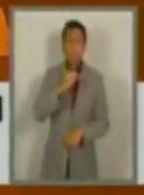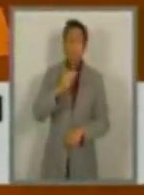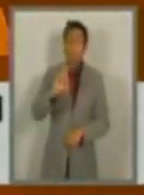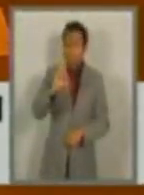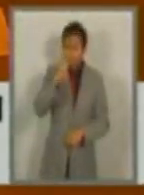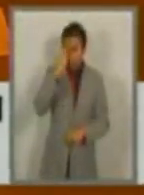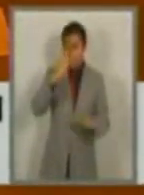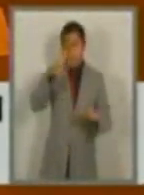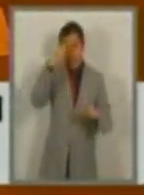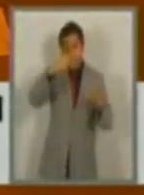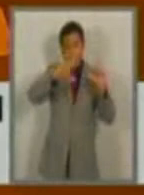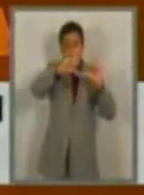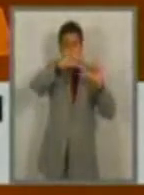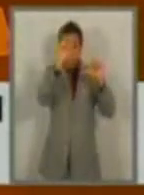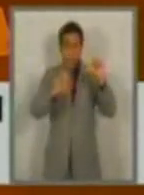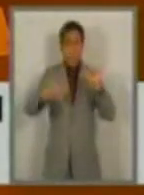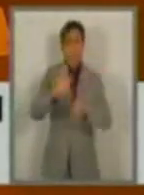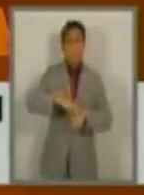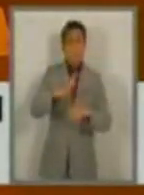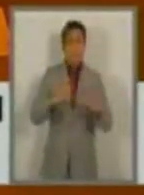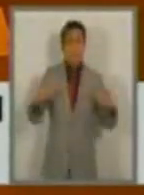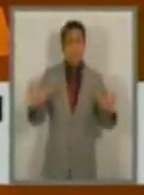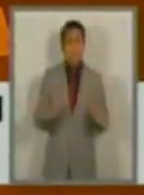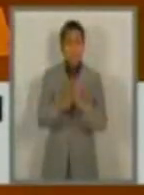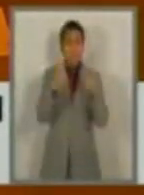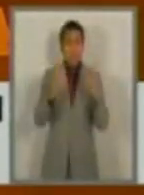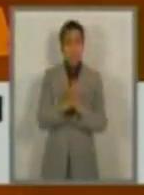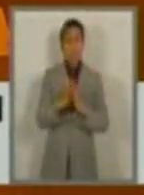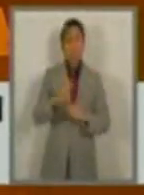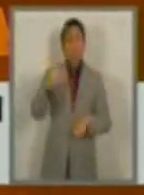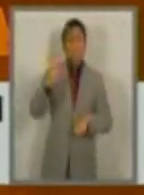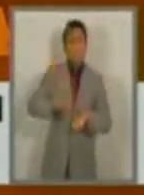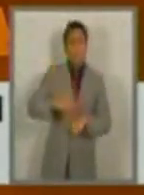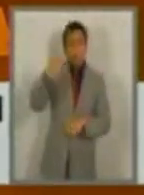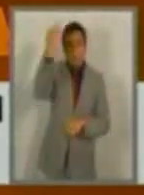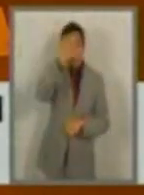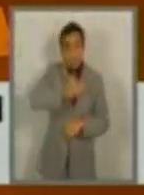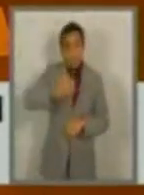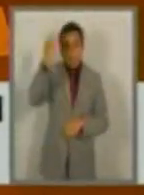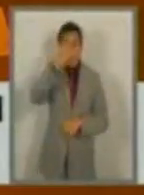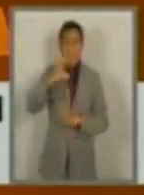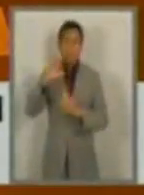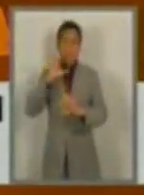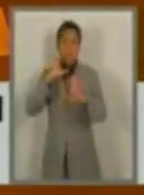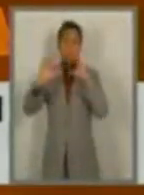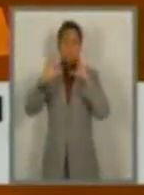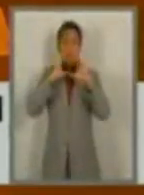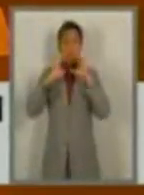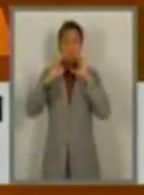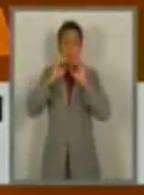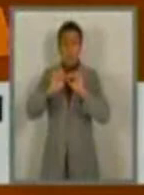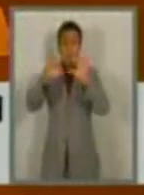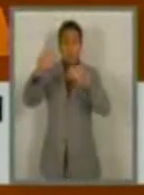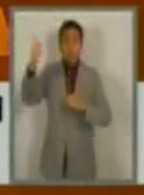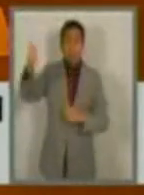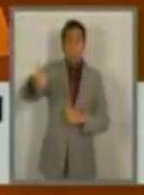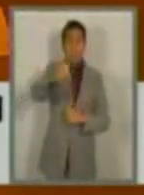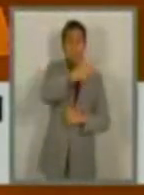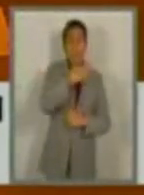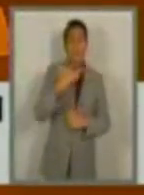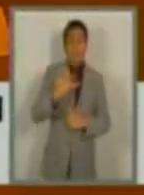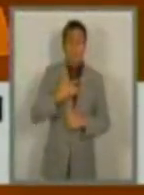más participativa, crítica y vigilante, con medios de comunicación independientes y comprometidos con su